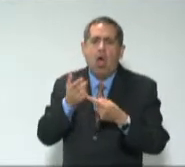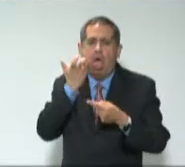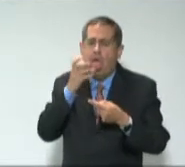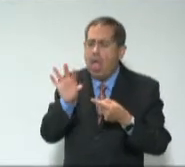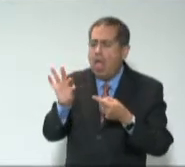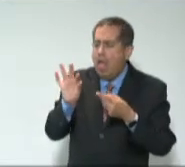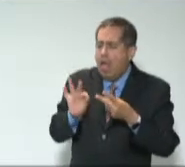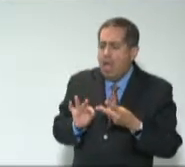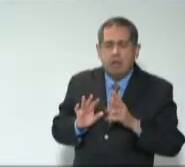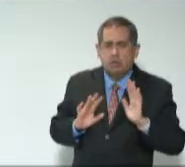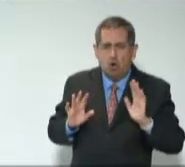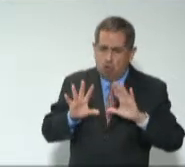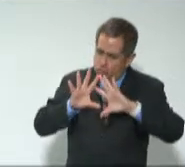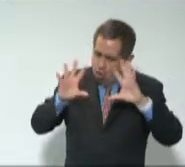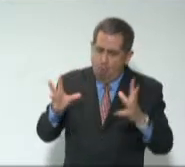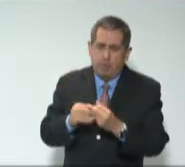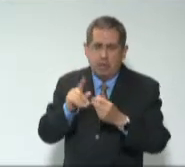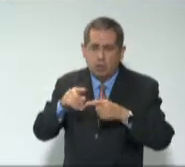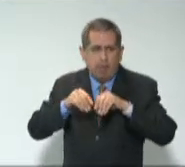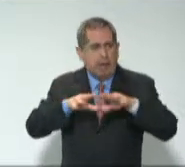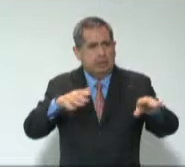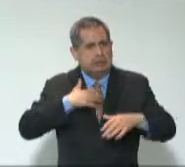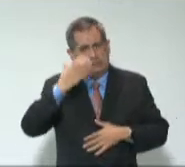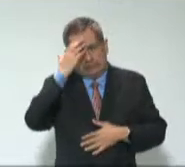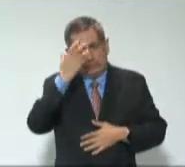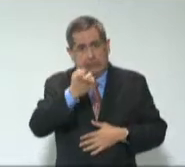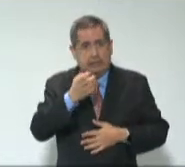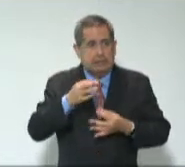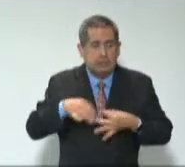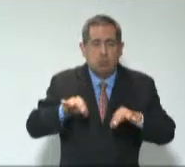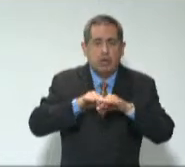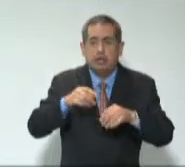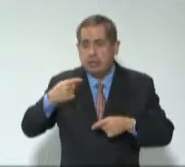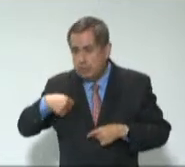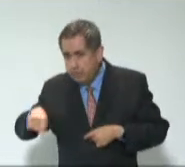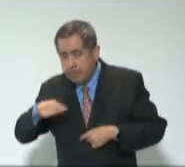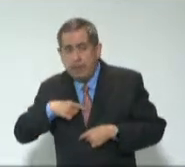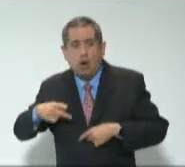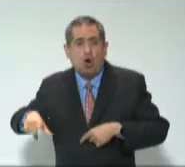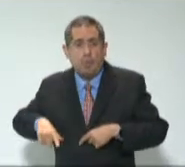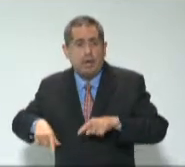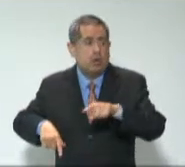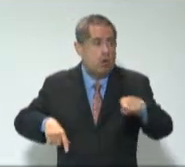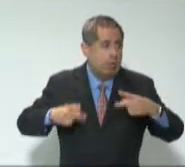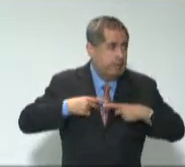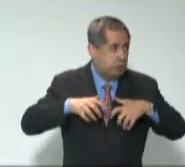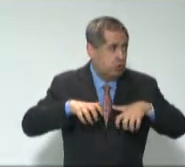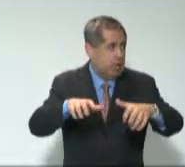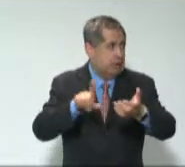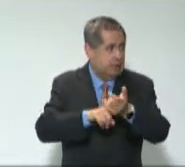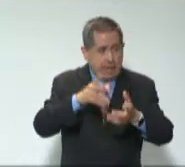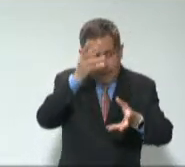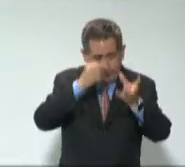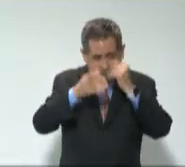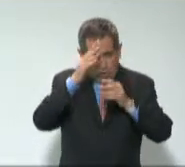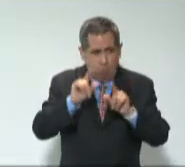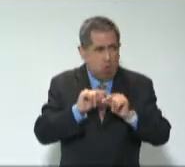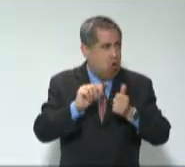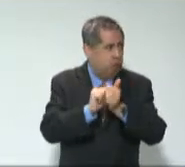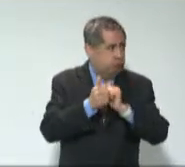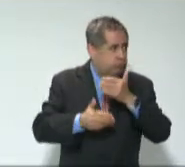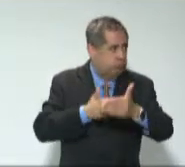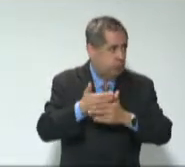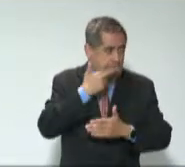ese sentido creo que tenemos que ir aprendiendo ciudadanía y este y gobierno Pues digamos a cómo la